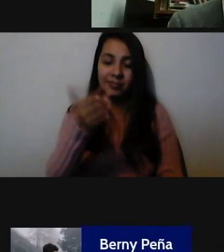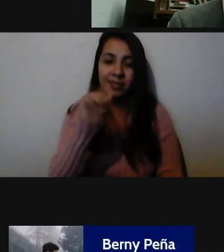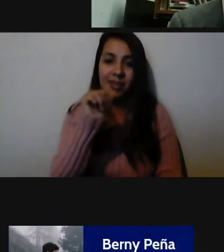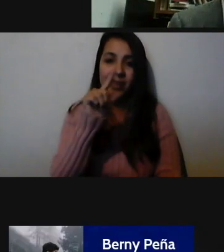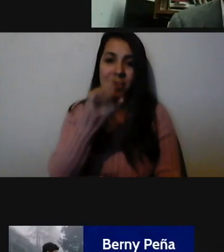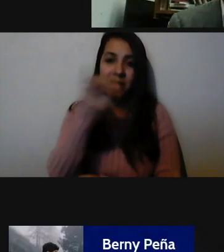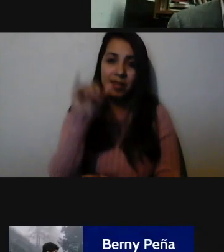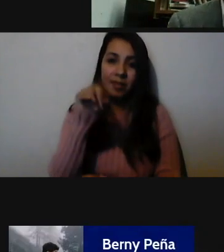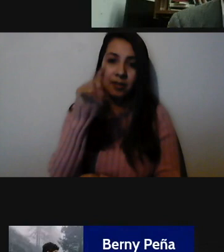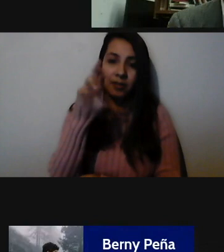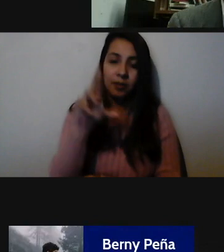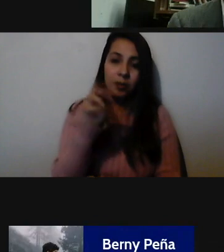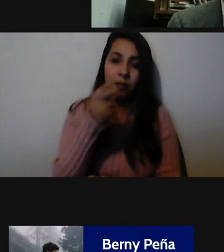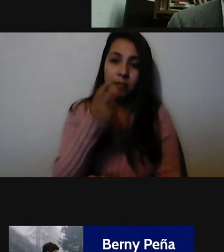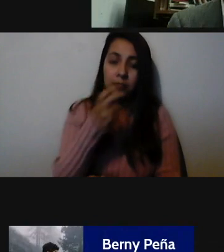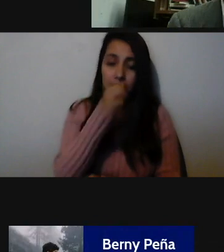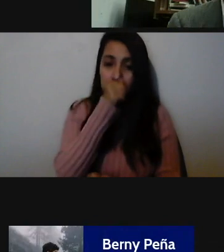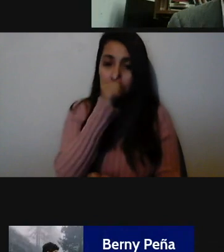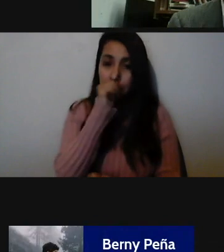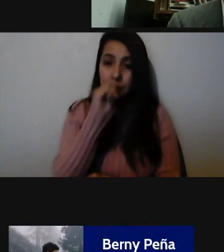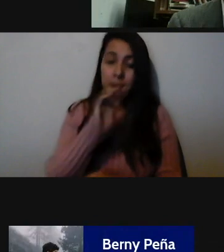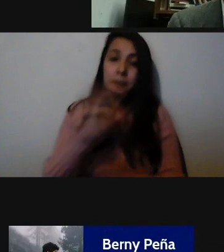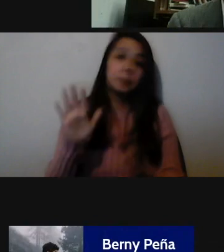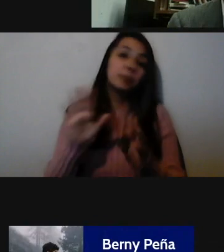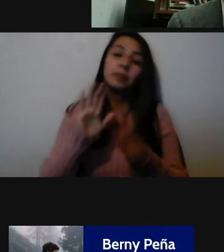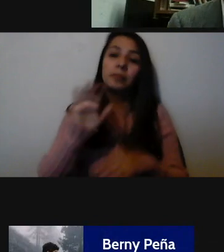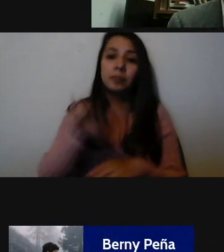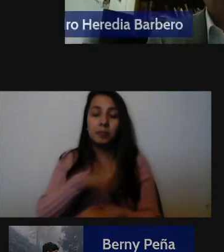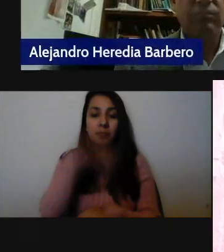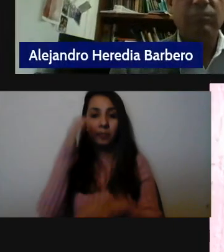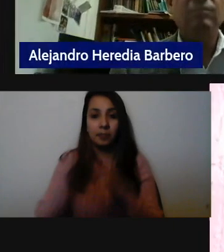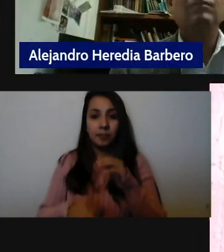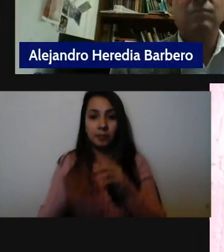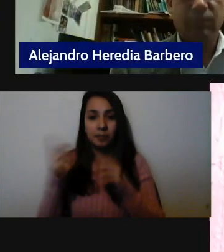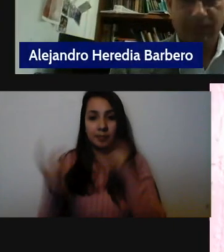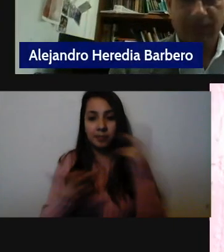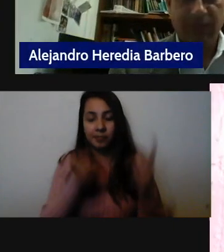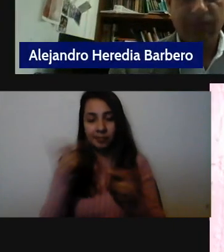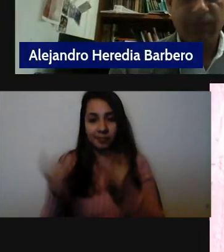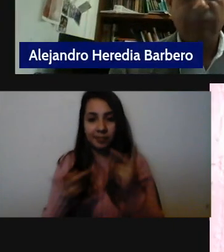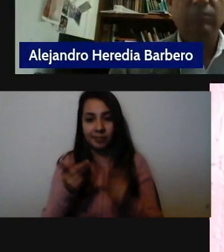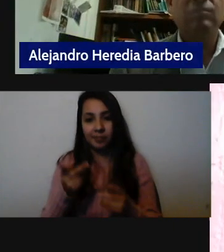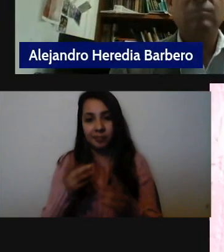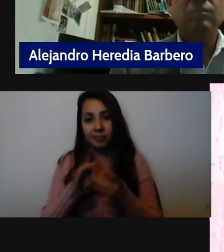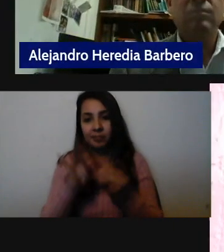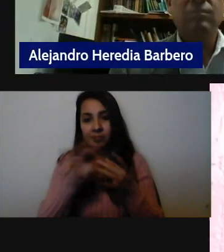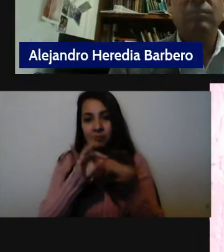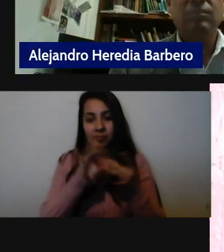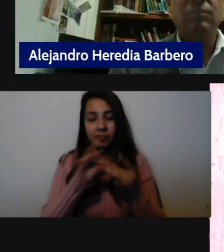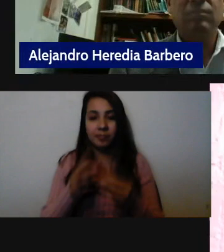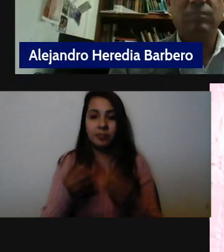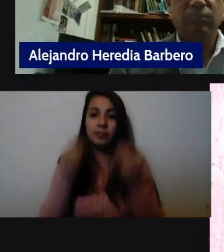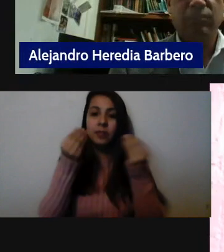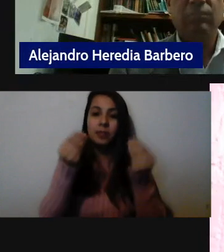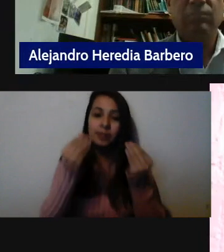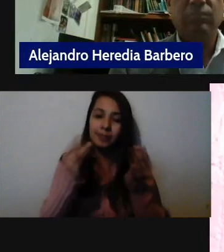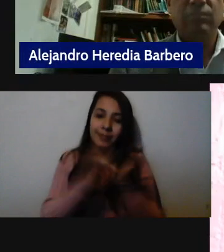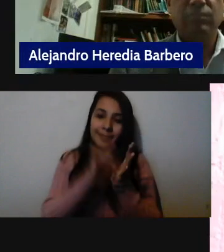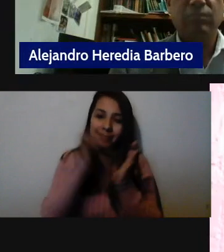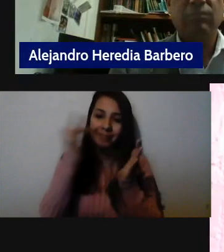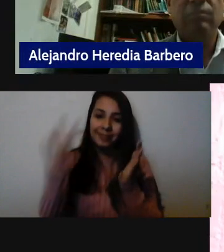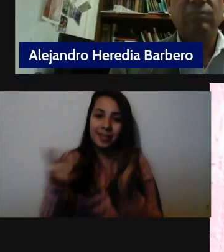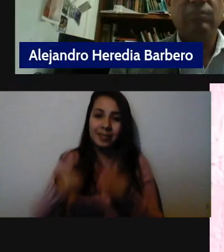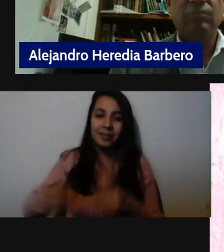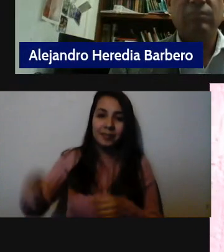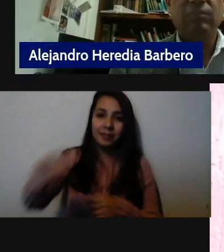de la audiencia. Así que, pues sí, muchas gracias, Alejandro. Y yo creo que aquí podemos concluir la serie